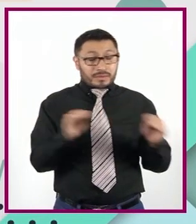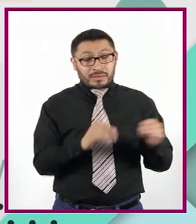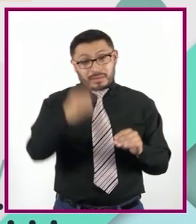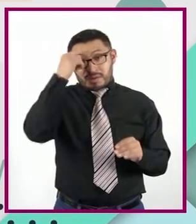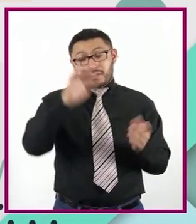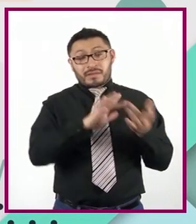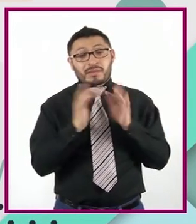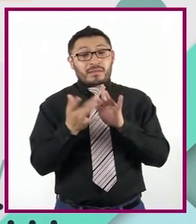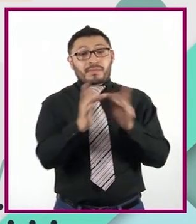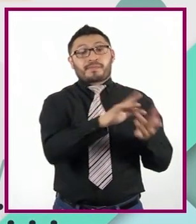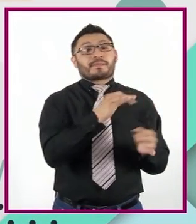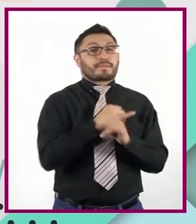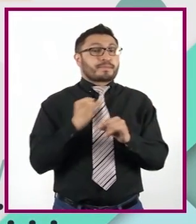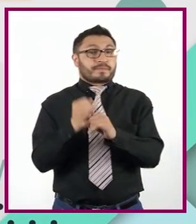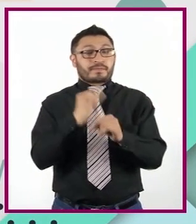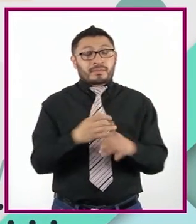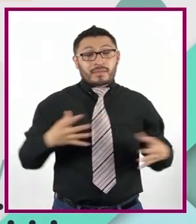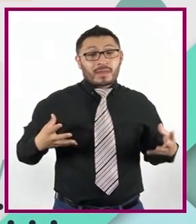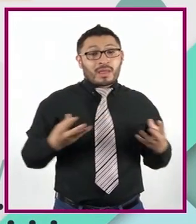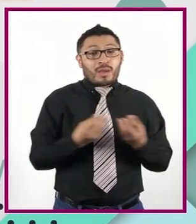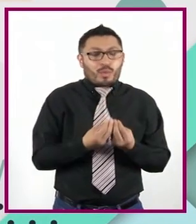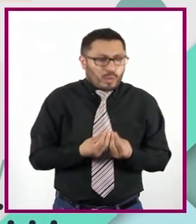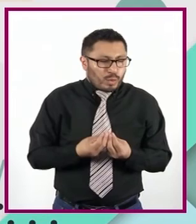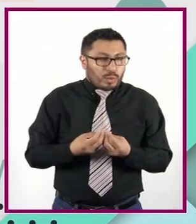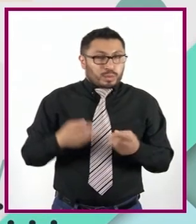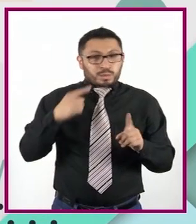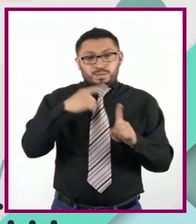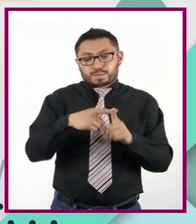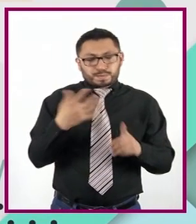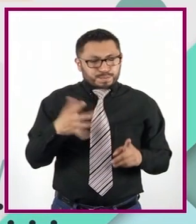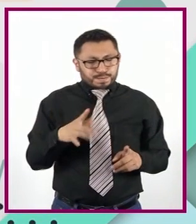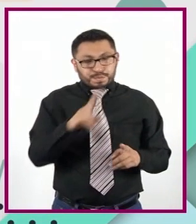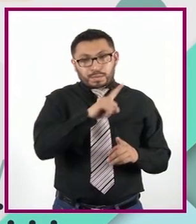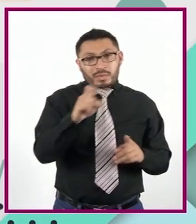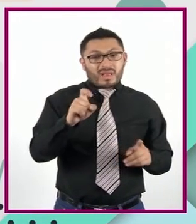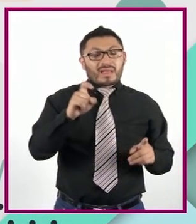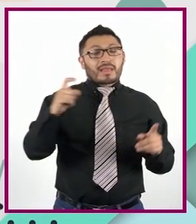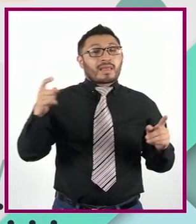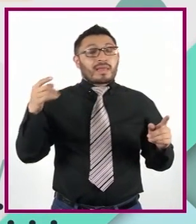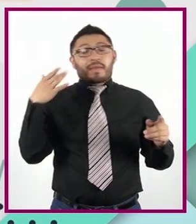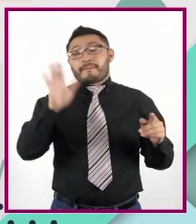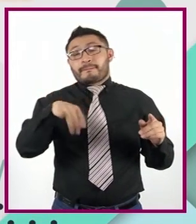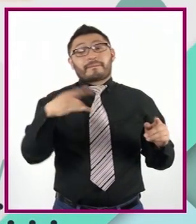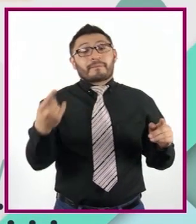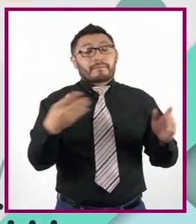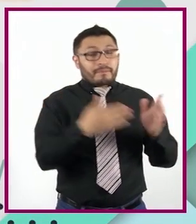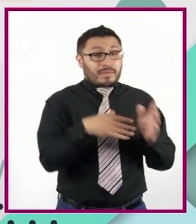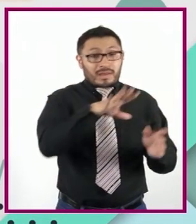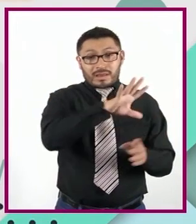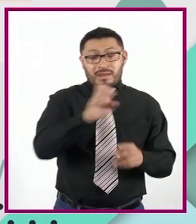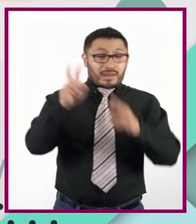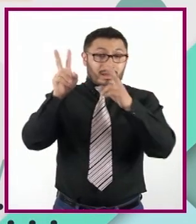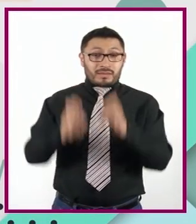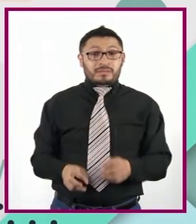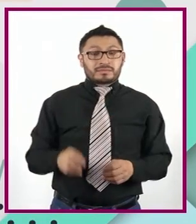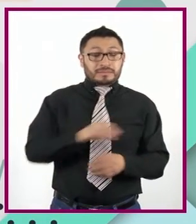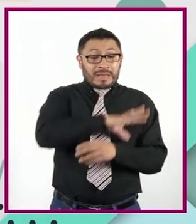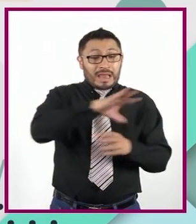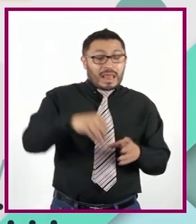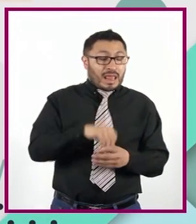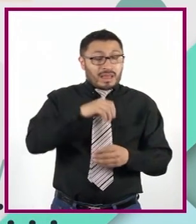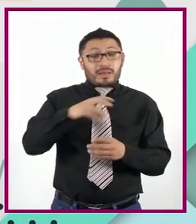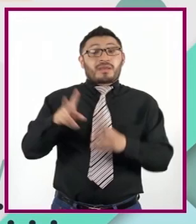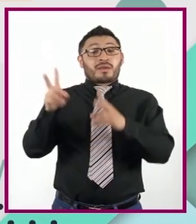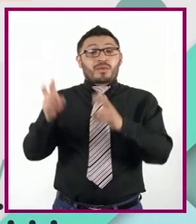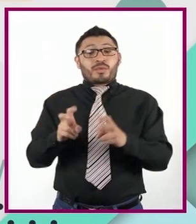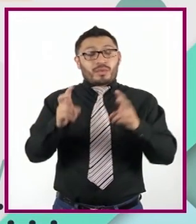redes sociales, que en conjunto sumaron 1,500 descargas. Para obtener la cantidad de descargas totales, sumamos